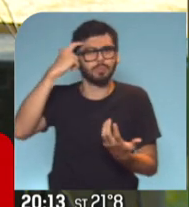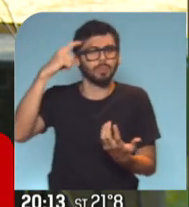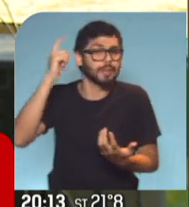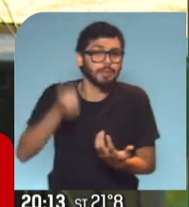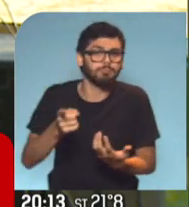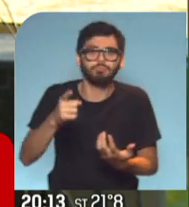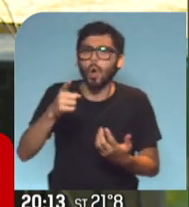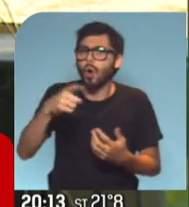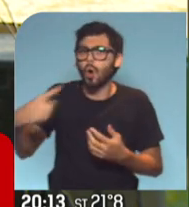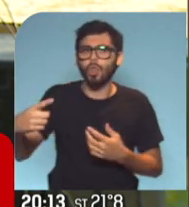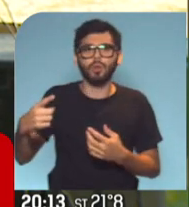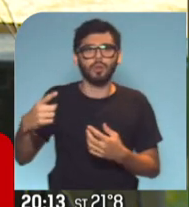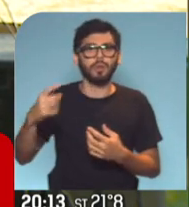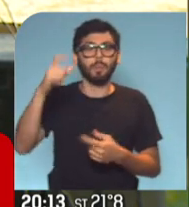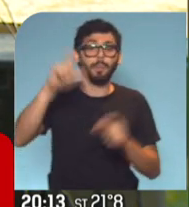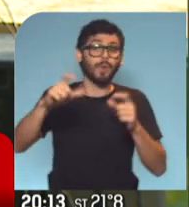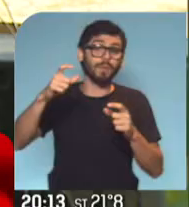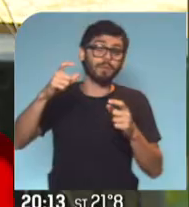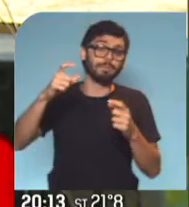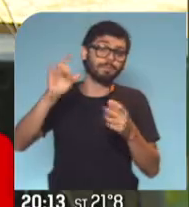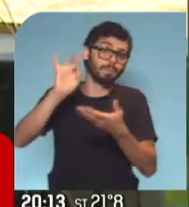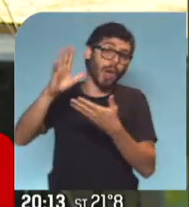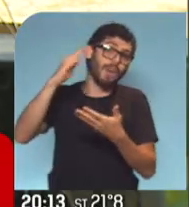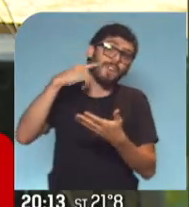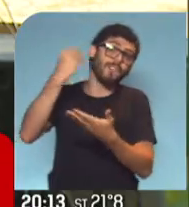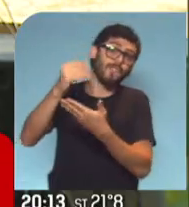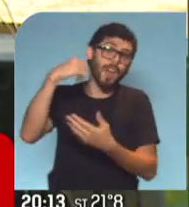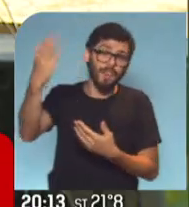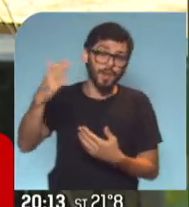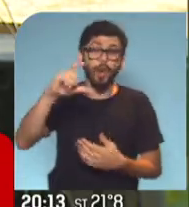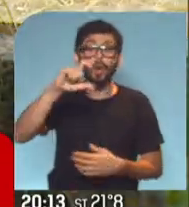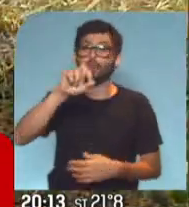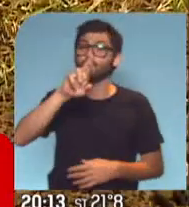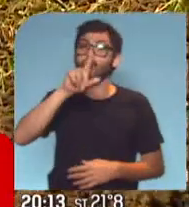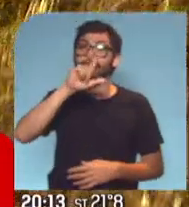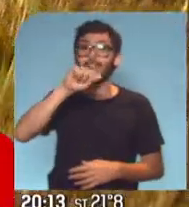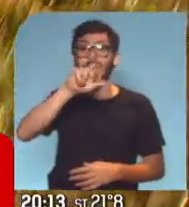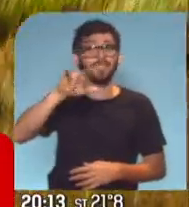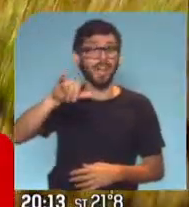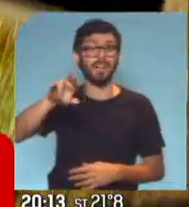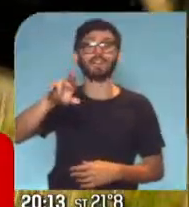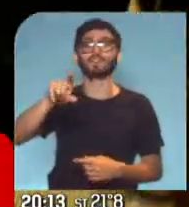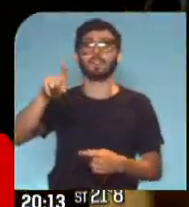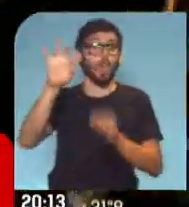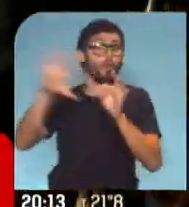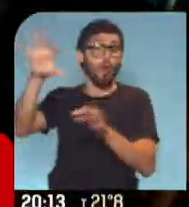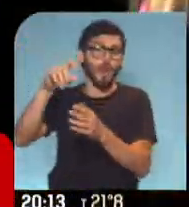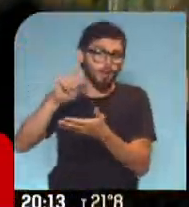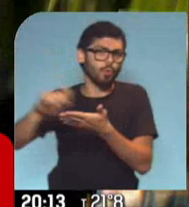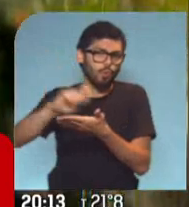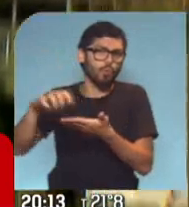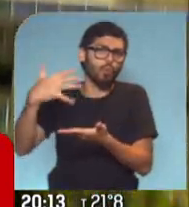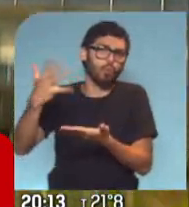que estuvieron, los que conocieron el exilio, Juan Gelman, Julio Cortázar, que tanto trabajó desde Europa